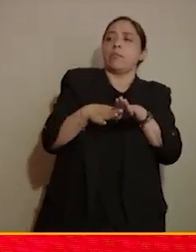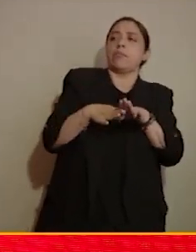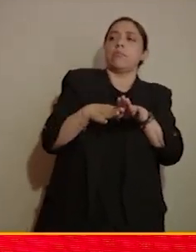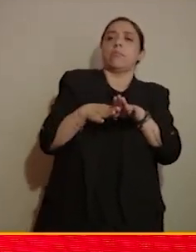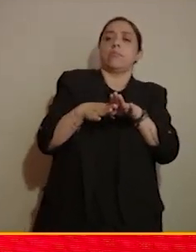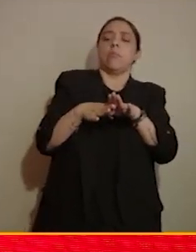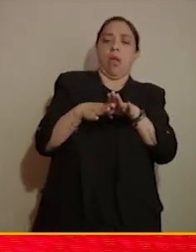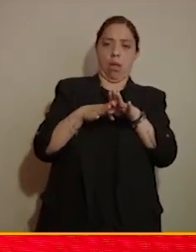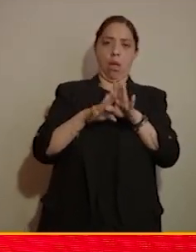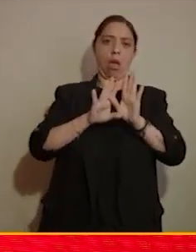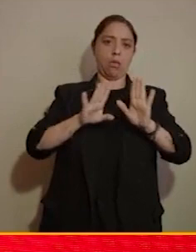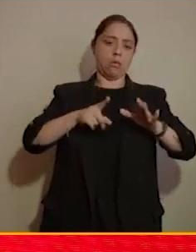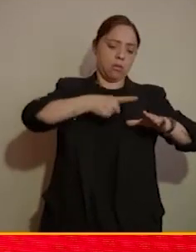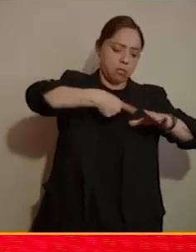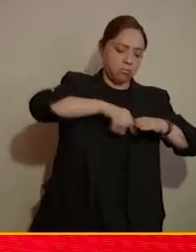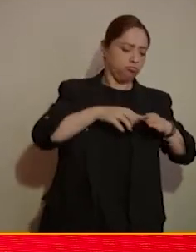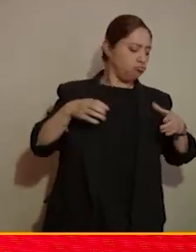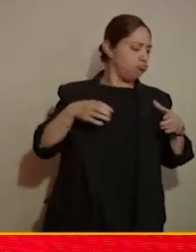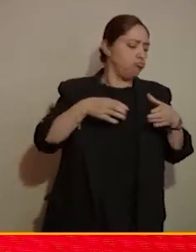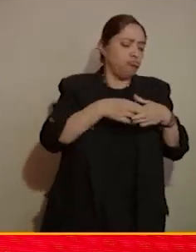encubierto de